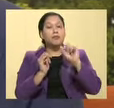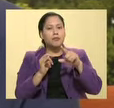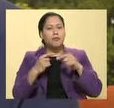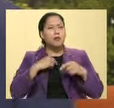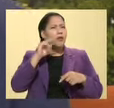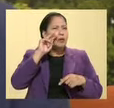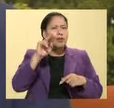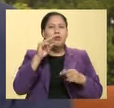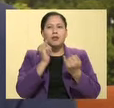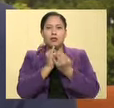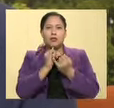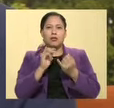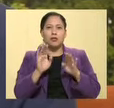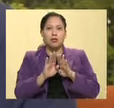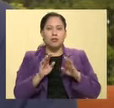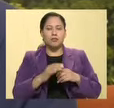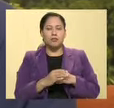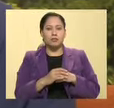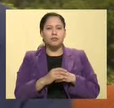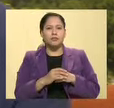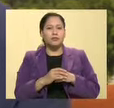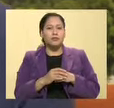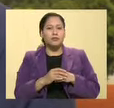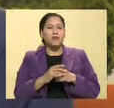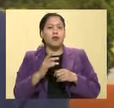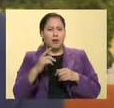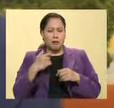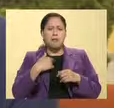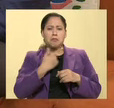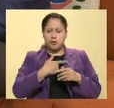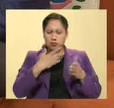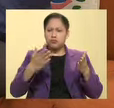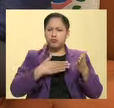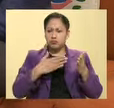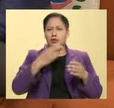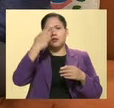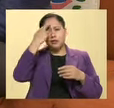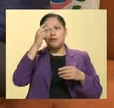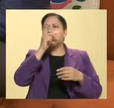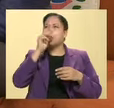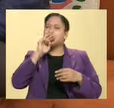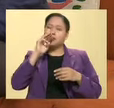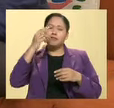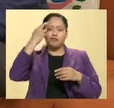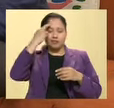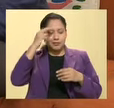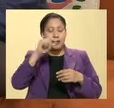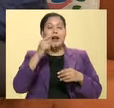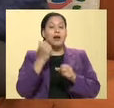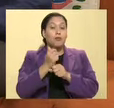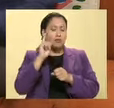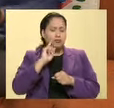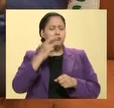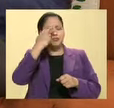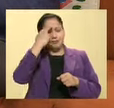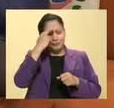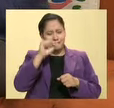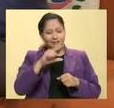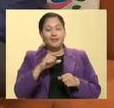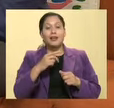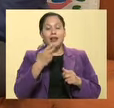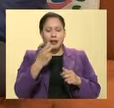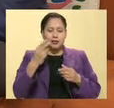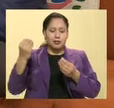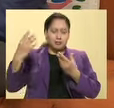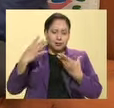veo, digo, y saliendo un poquito, ¿no? Porque me gusta cocinar, me recuerda mucho a mis papás, me recuerda mucho a mi abuela, y yo creo que eso se transmite